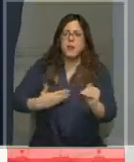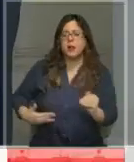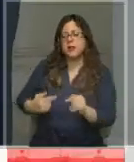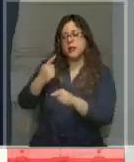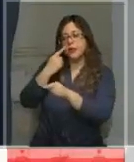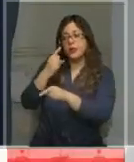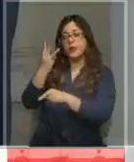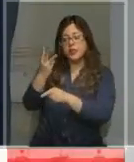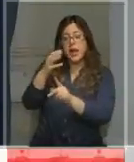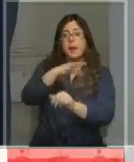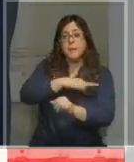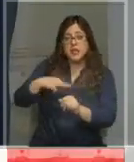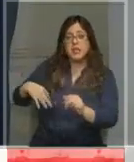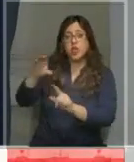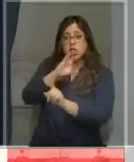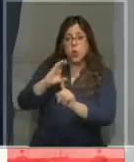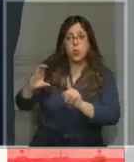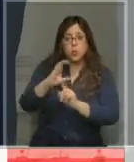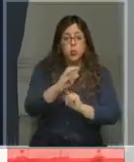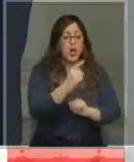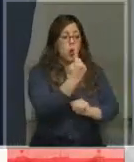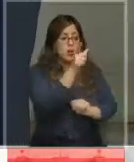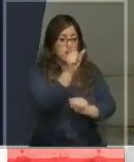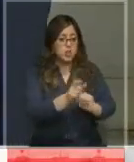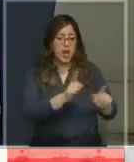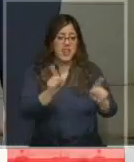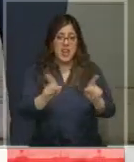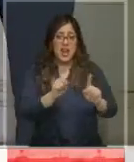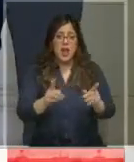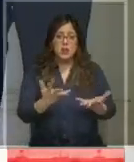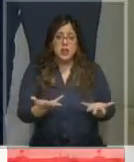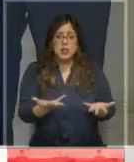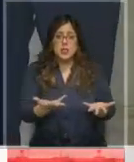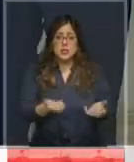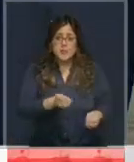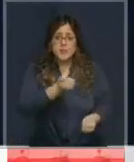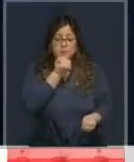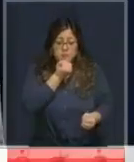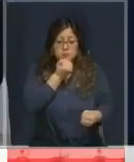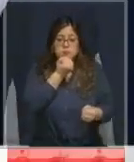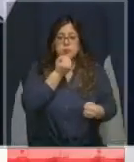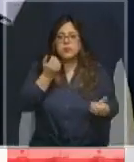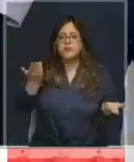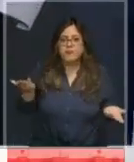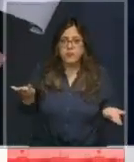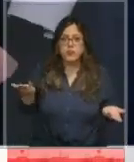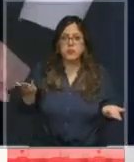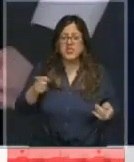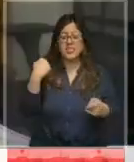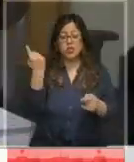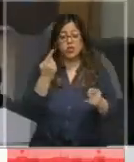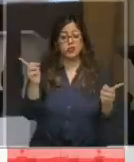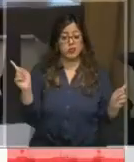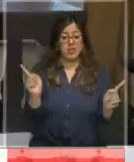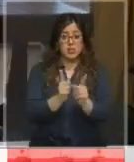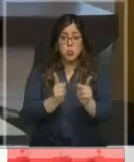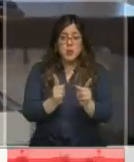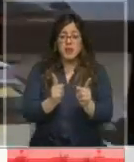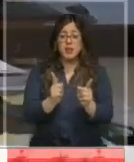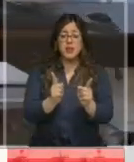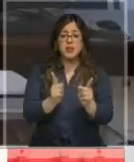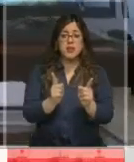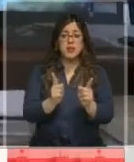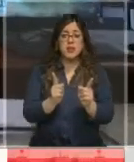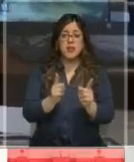día un delegado fallido. Al final, si nos hacemos el resumen, tenemos